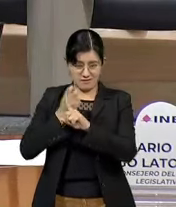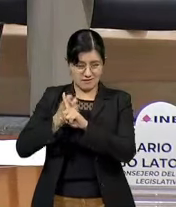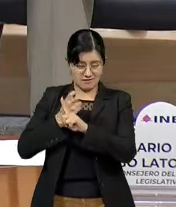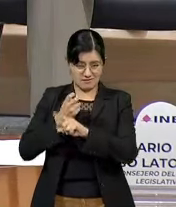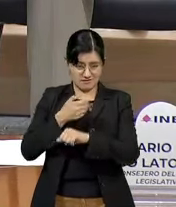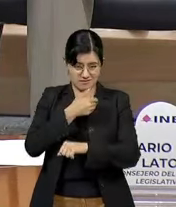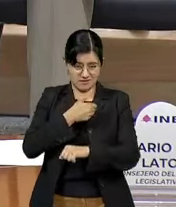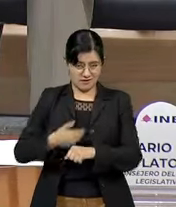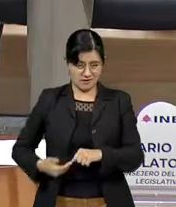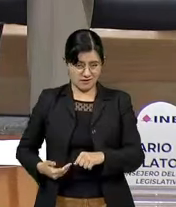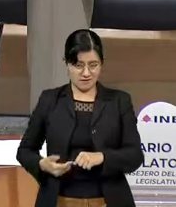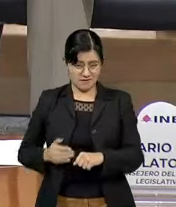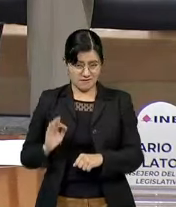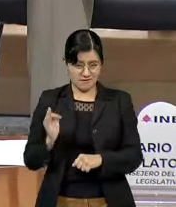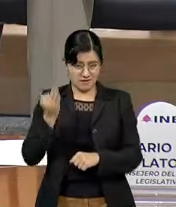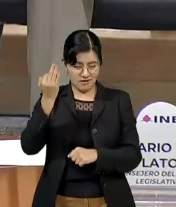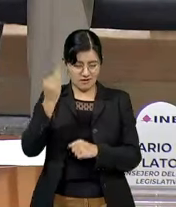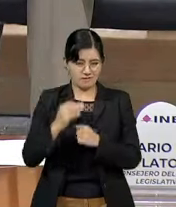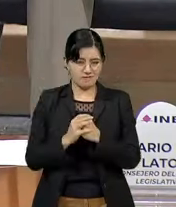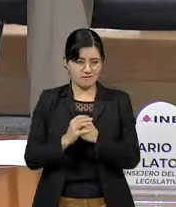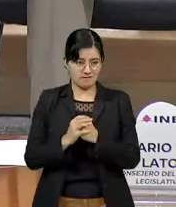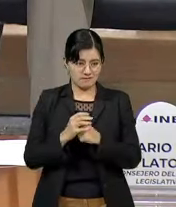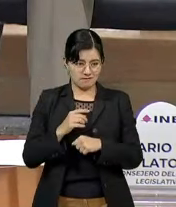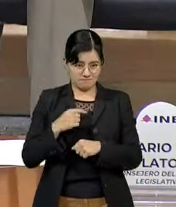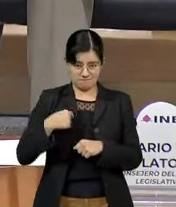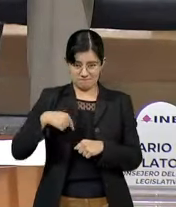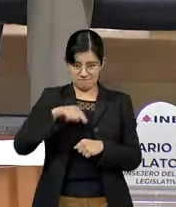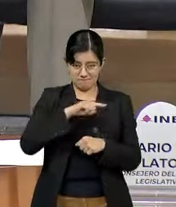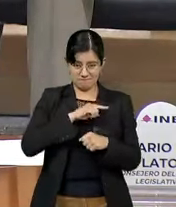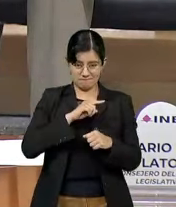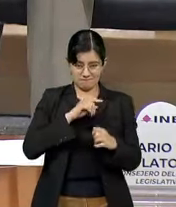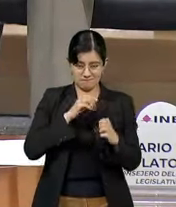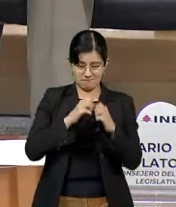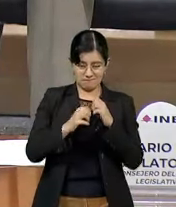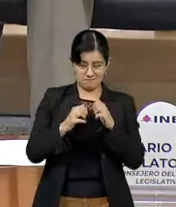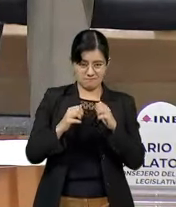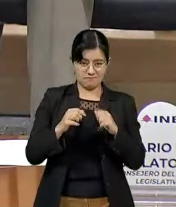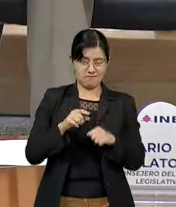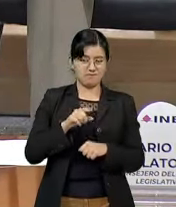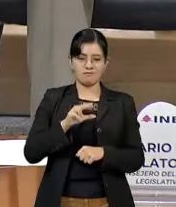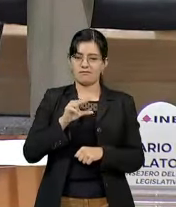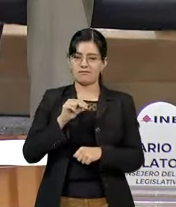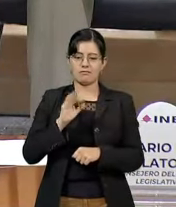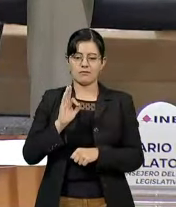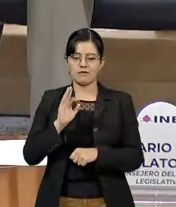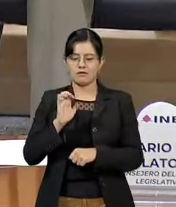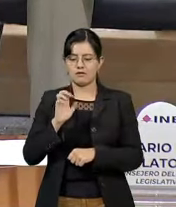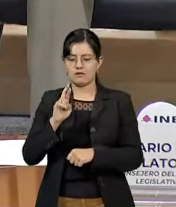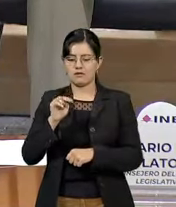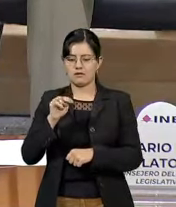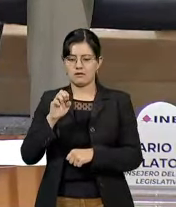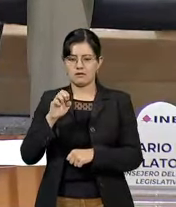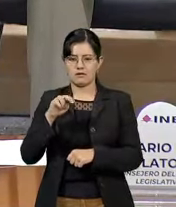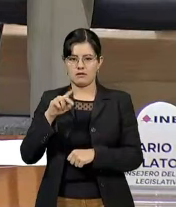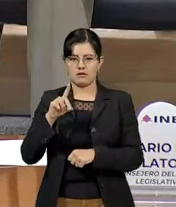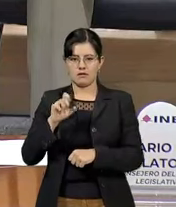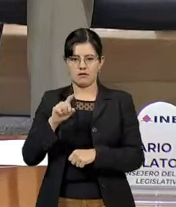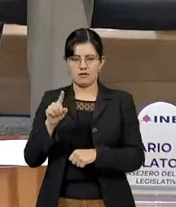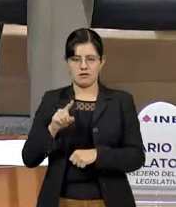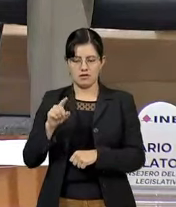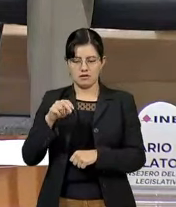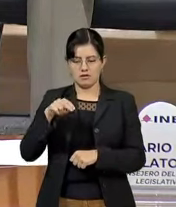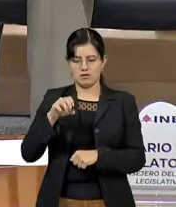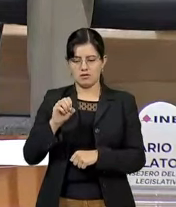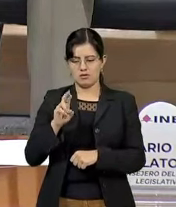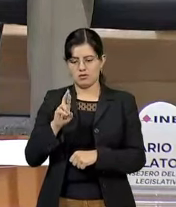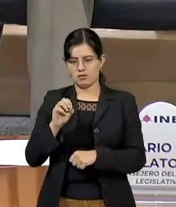eh No solamente la oposición Fernández Noroña criticó al presidente de